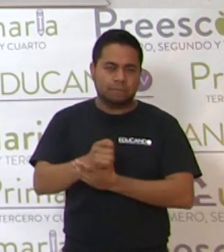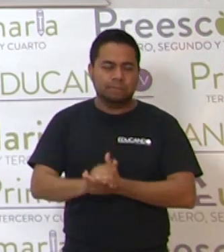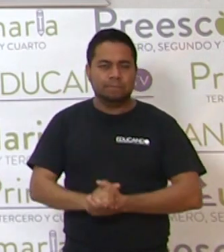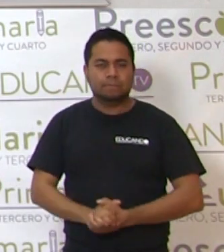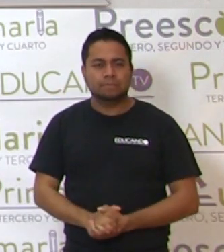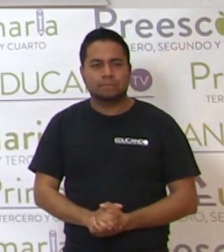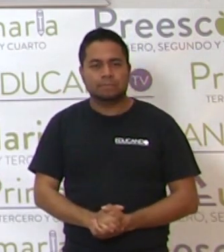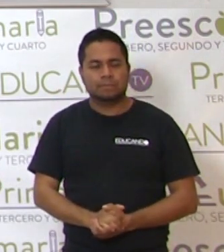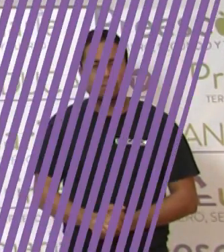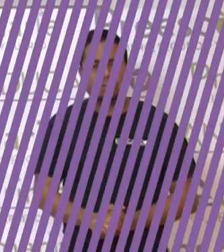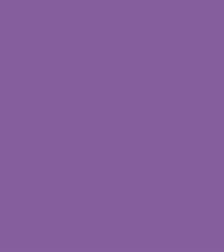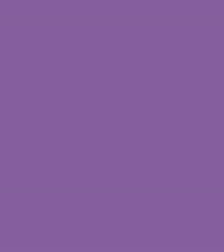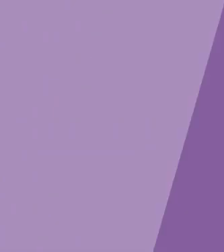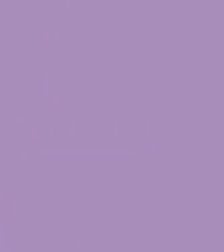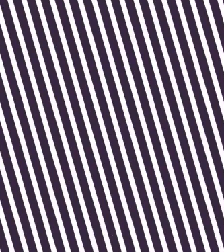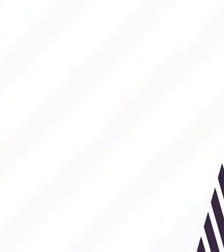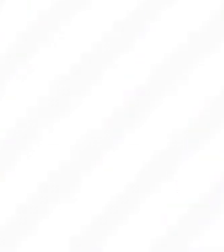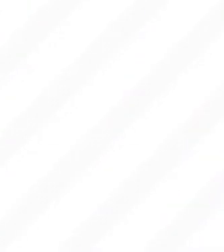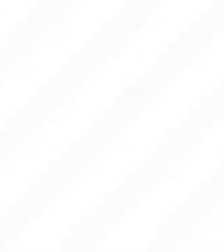haikus.